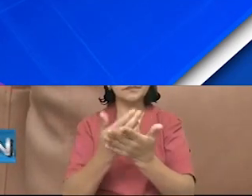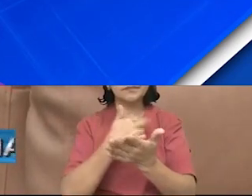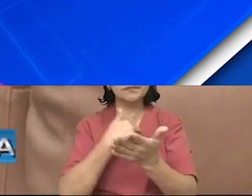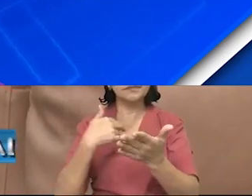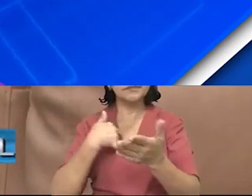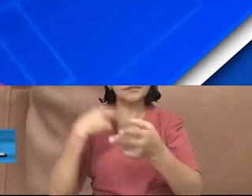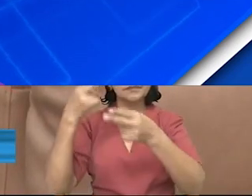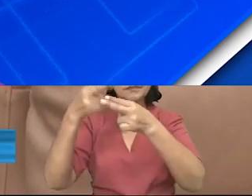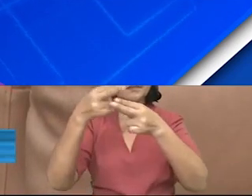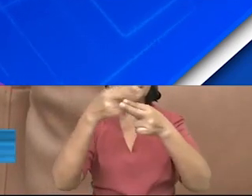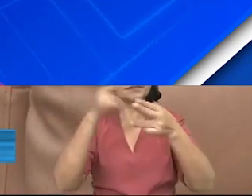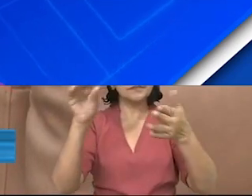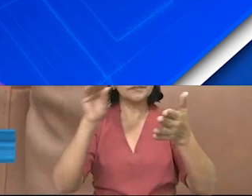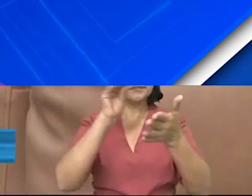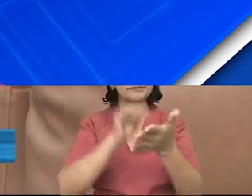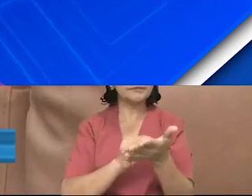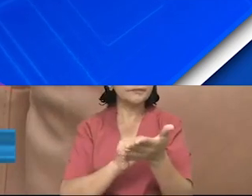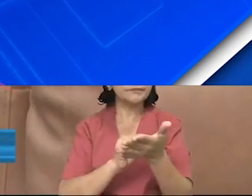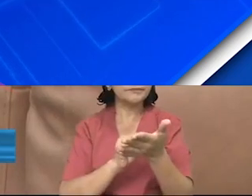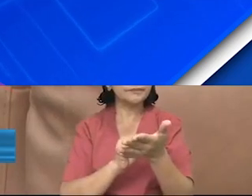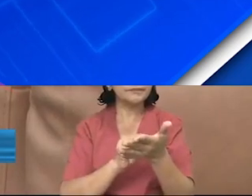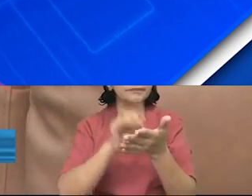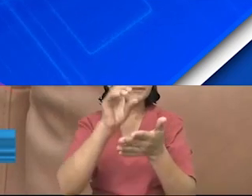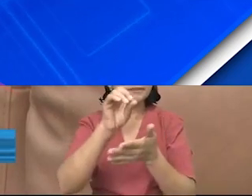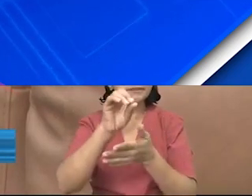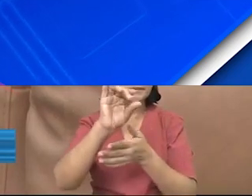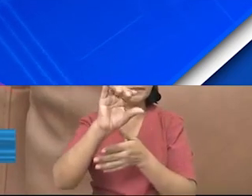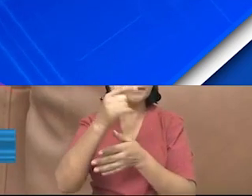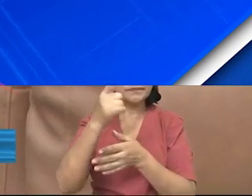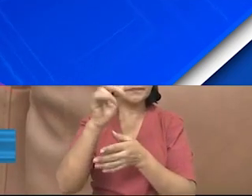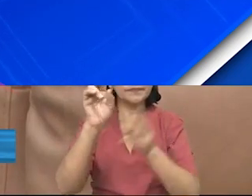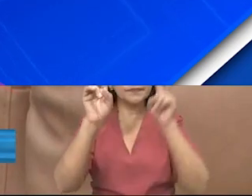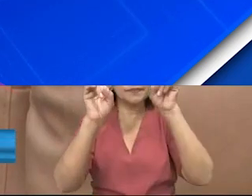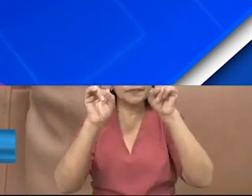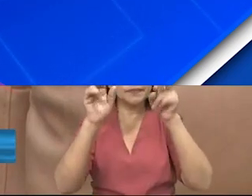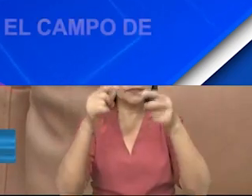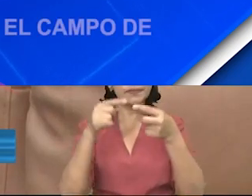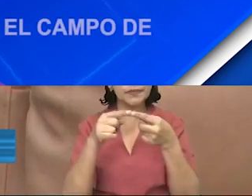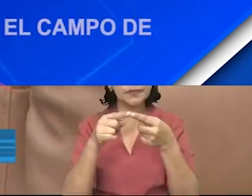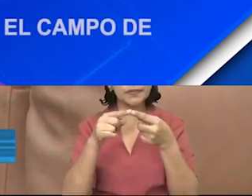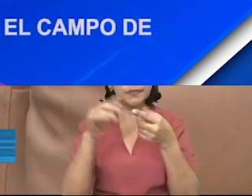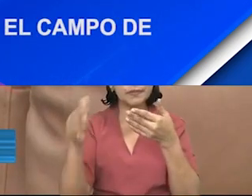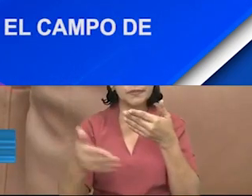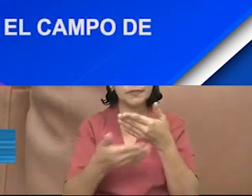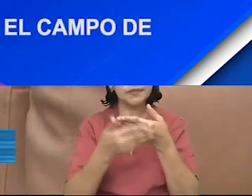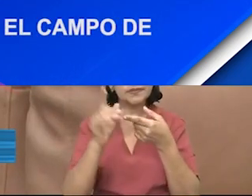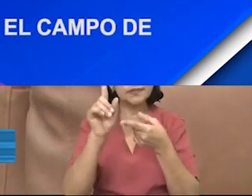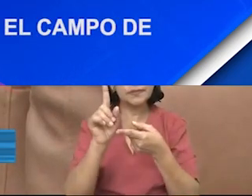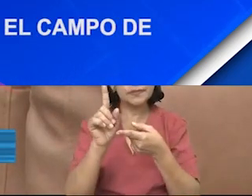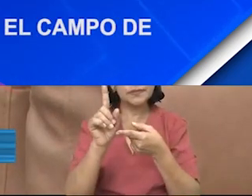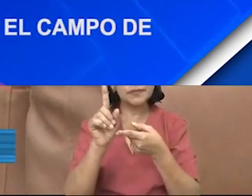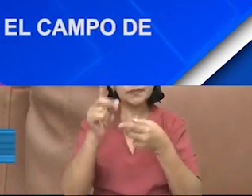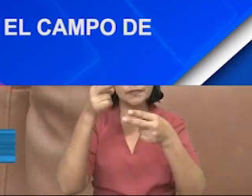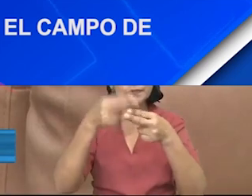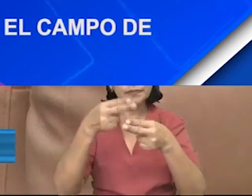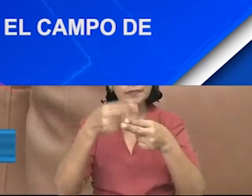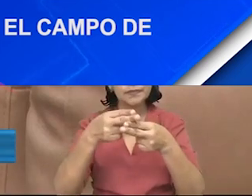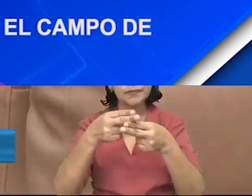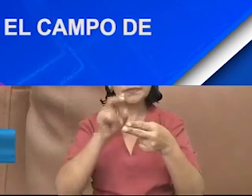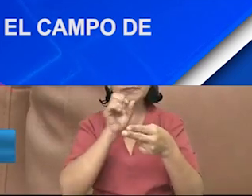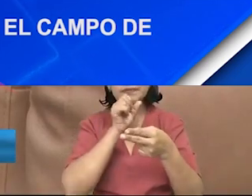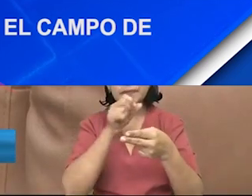en los registros de actualización de este digesto jurídico de la materia siguiente. Anexo 1, registro de